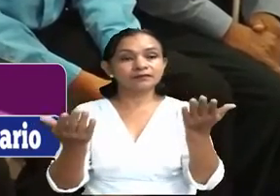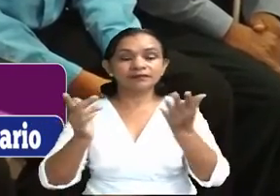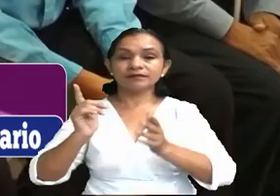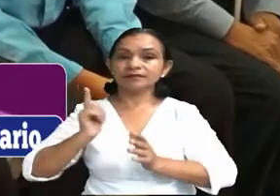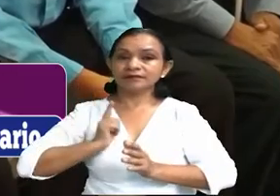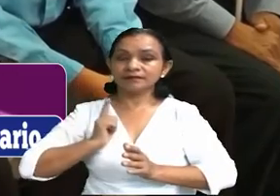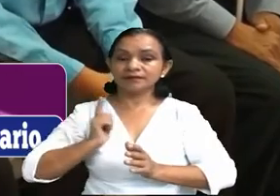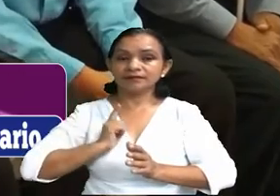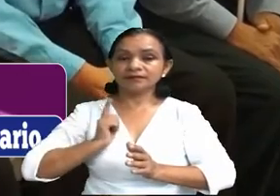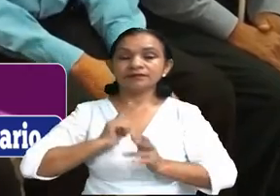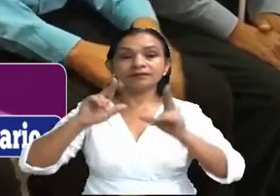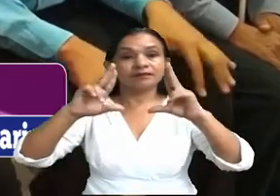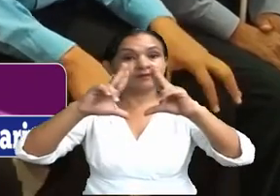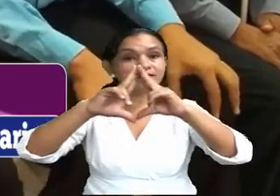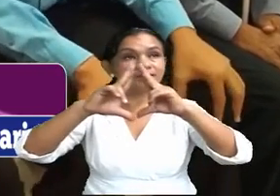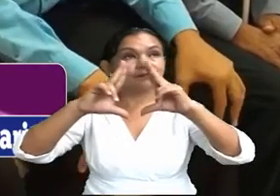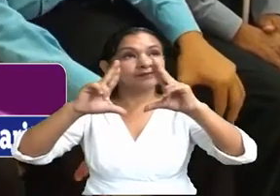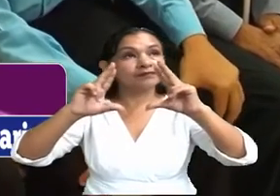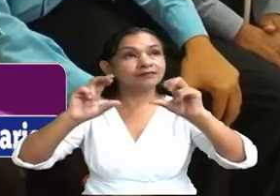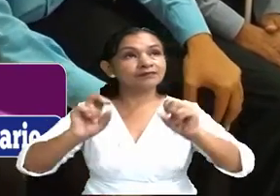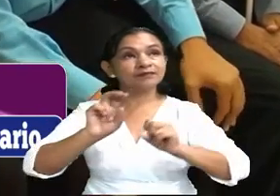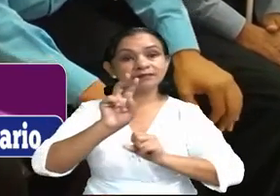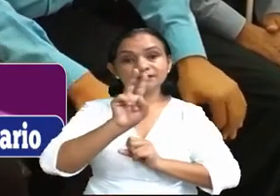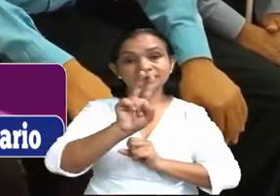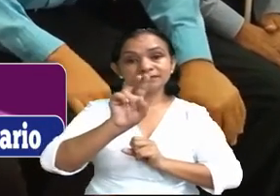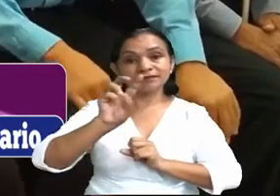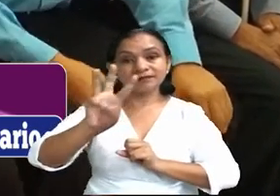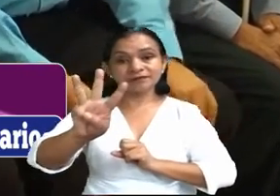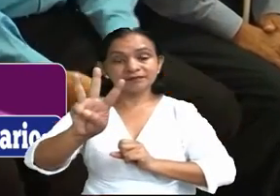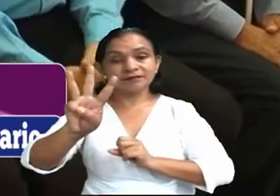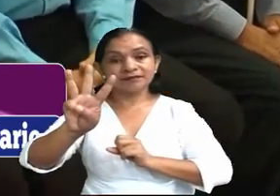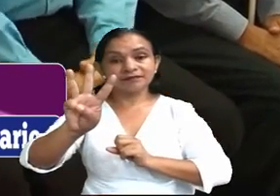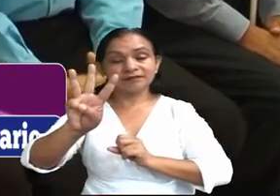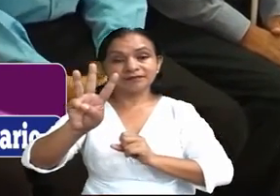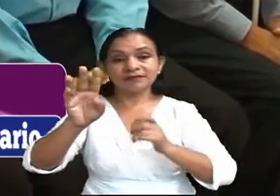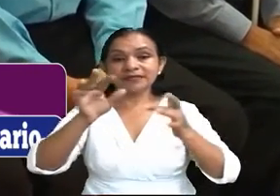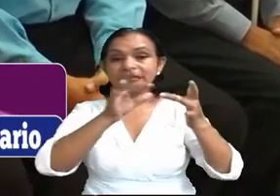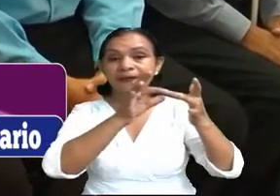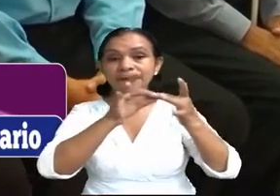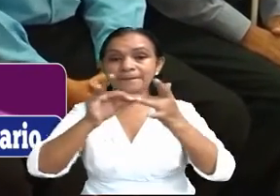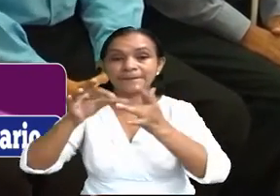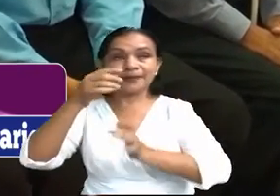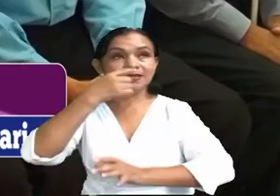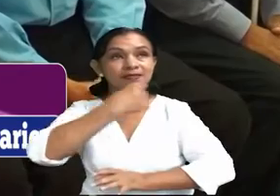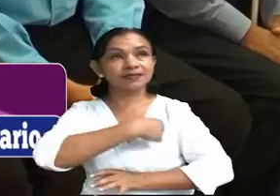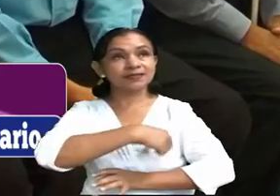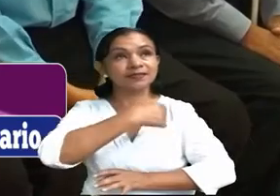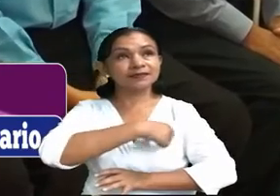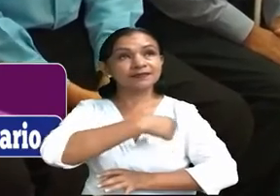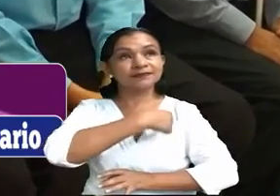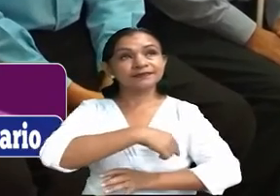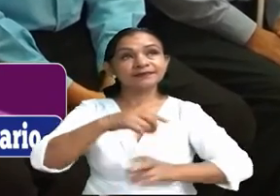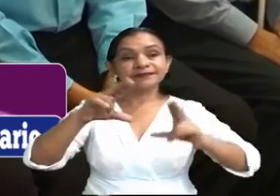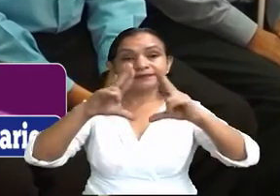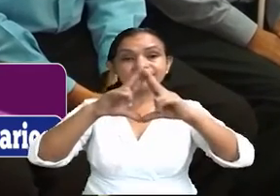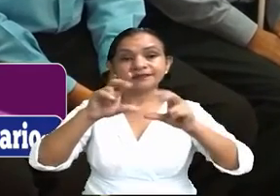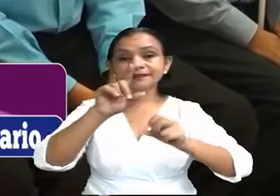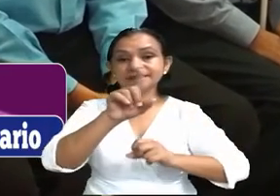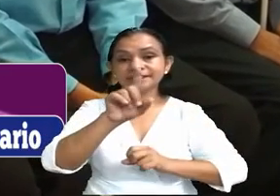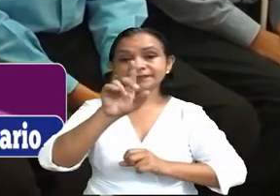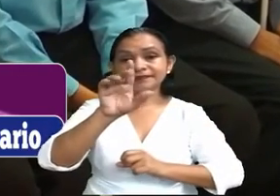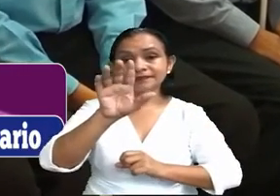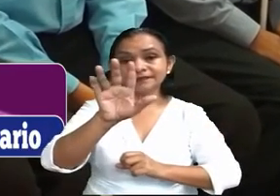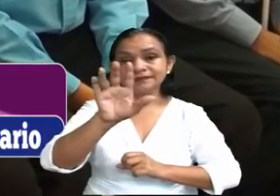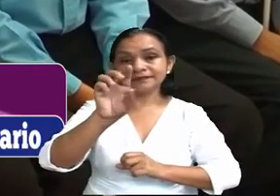en cuenta de que en Nicaragua solo hay 23 centros de educación especial y tiene nuestro país